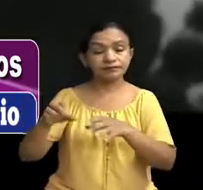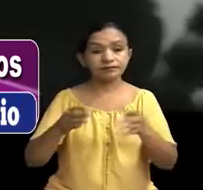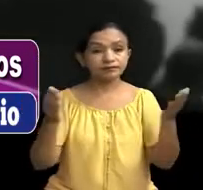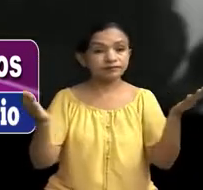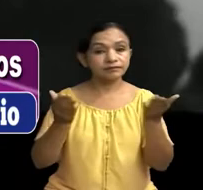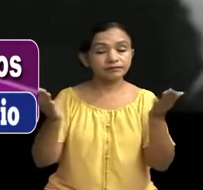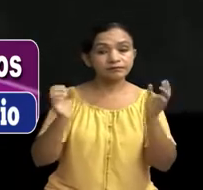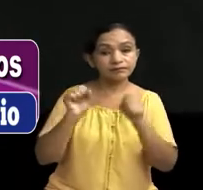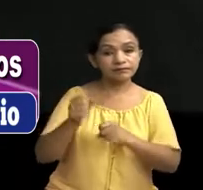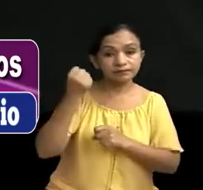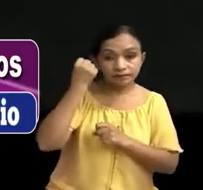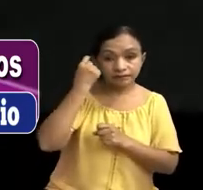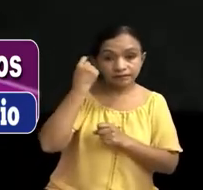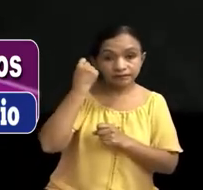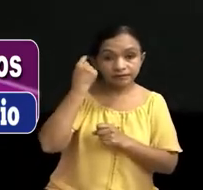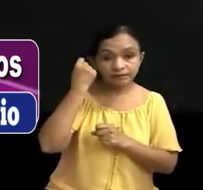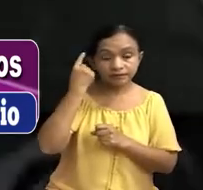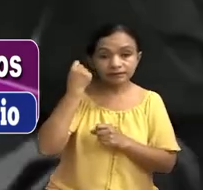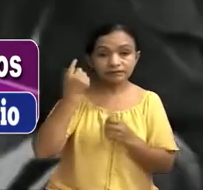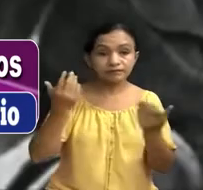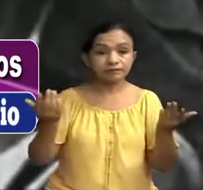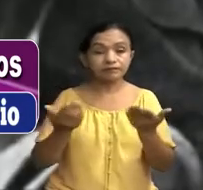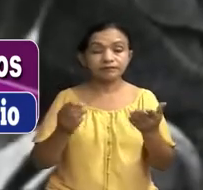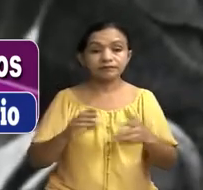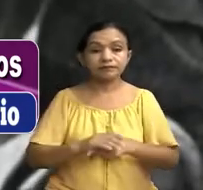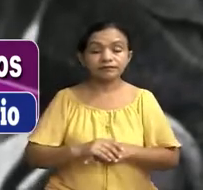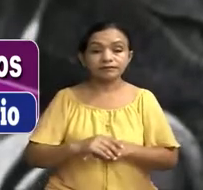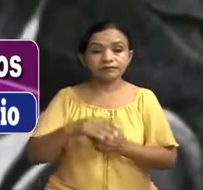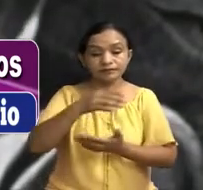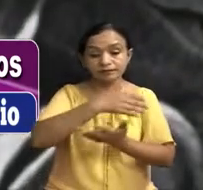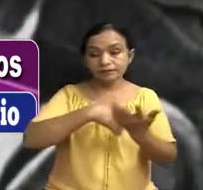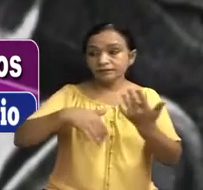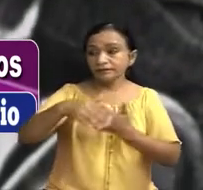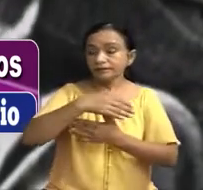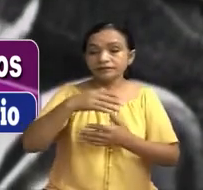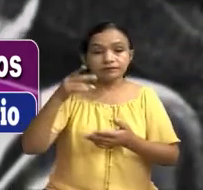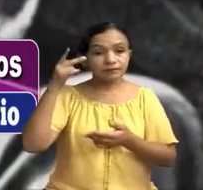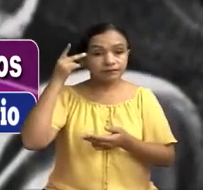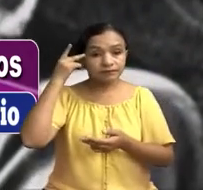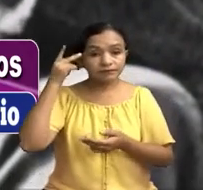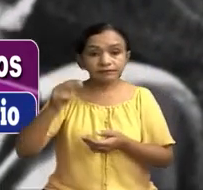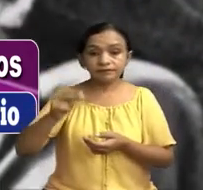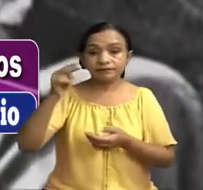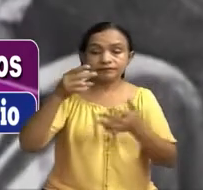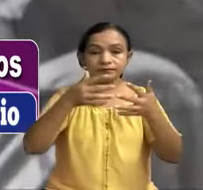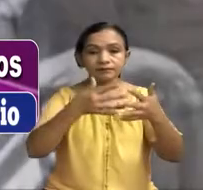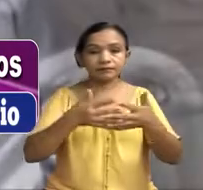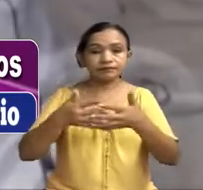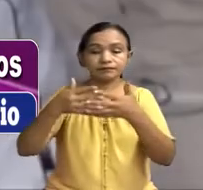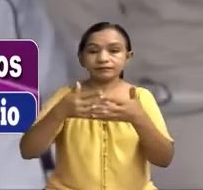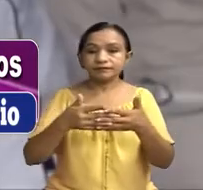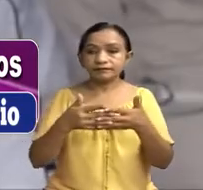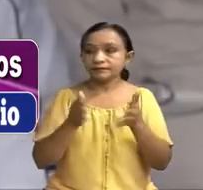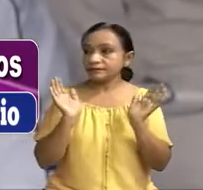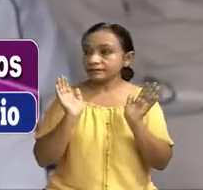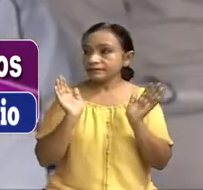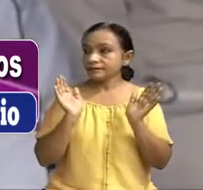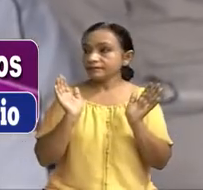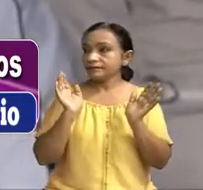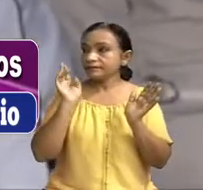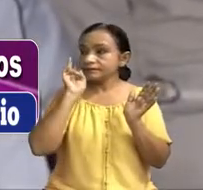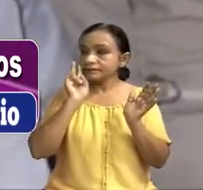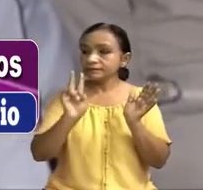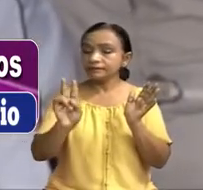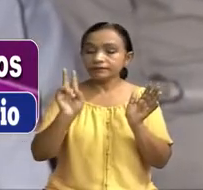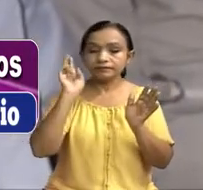vamos a entender? ¿Acaso? Y a propósito de esa relación compleja entre Corea del Norte y Estados Unidos, bueno, solo a través de